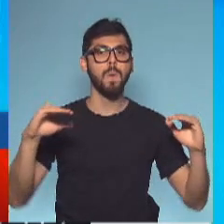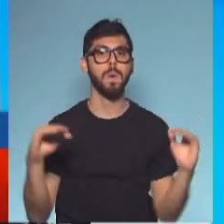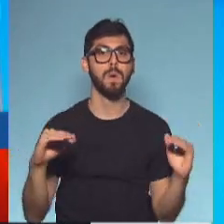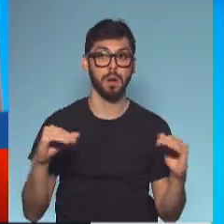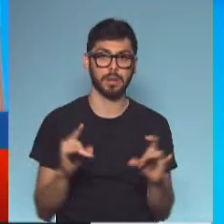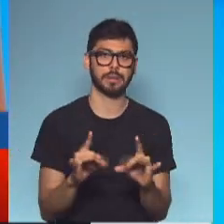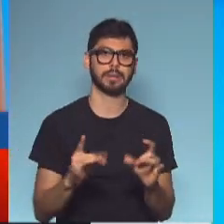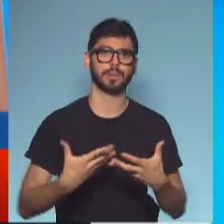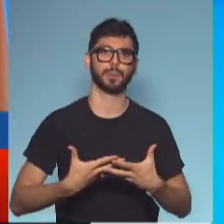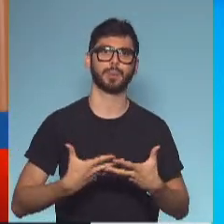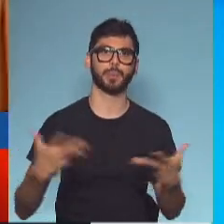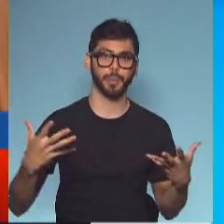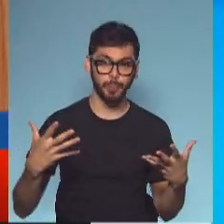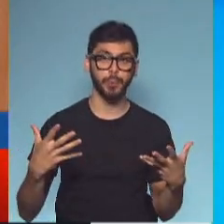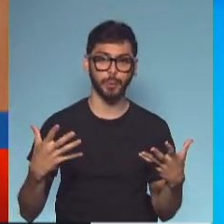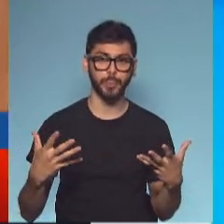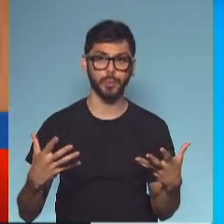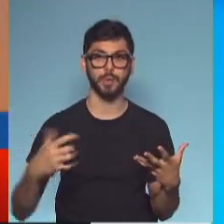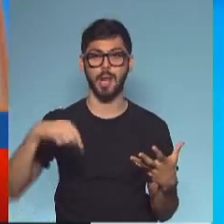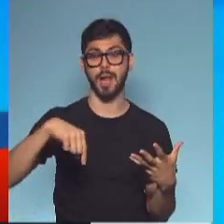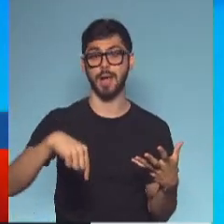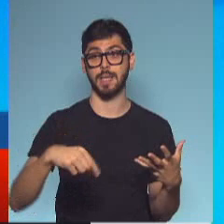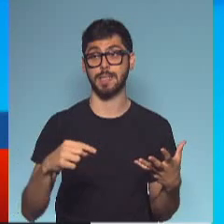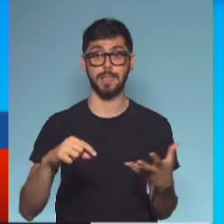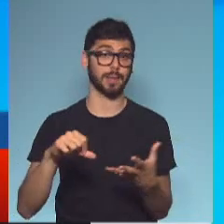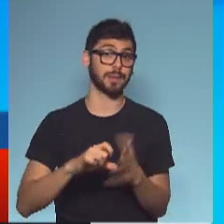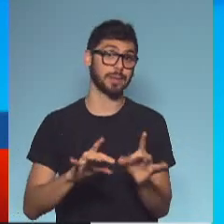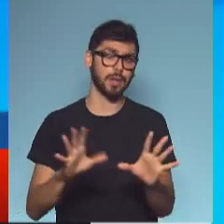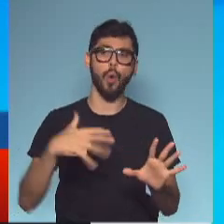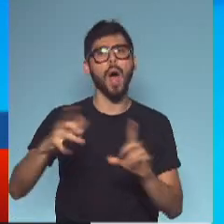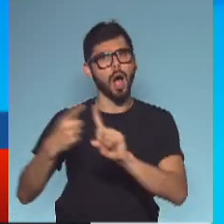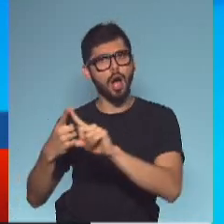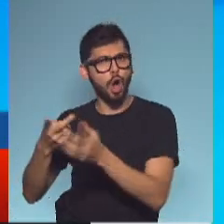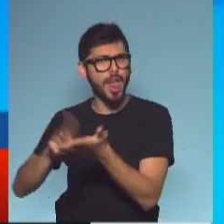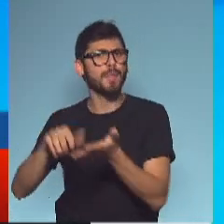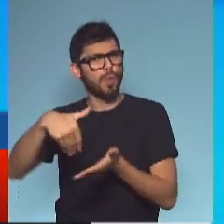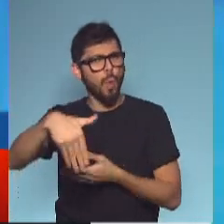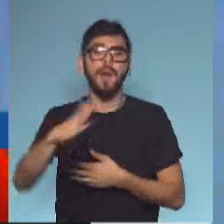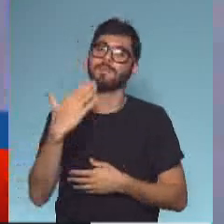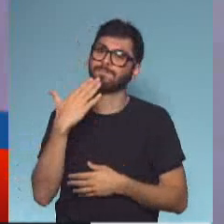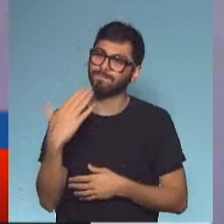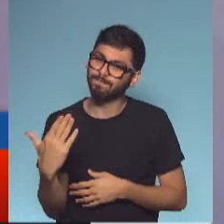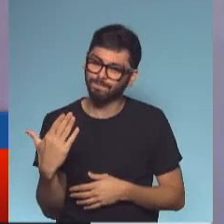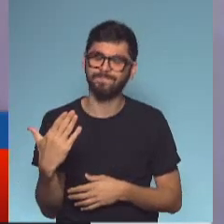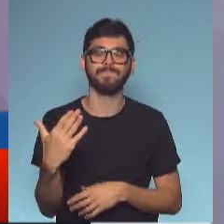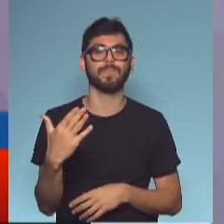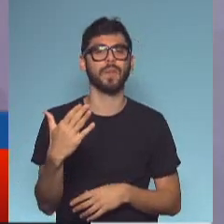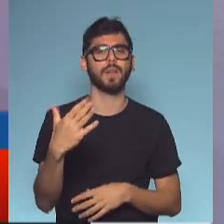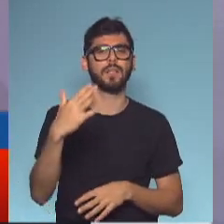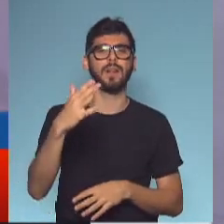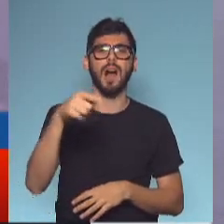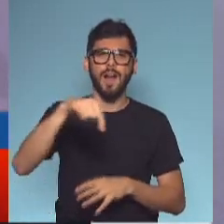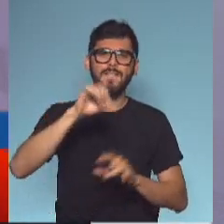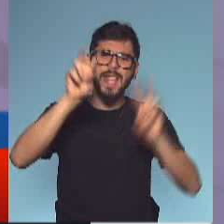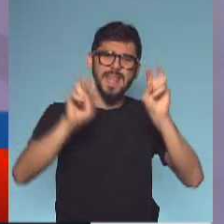este nuevo pico de la pandemia que estamos atravesando en el país. Volveremos con el móvil, Volvemos, Alfredo, gracias. Vamos a quedarnos